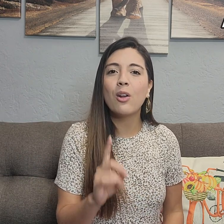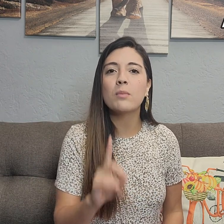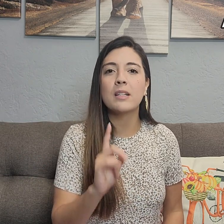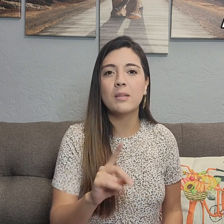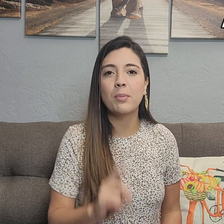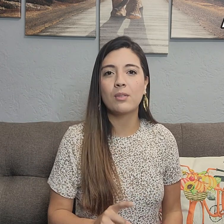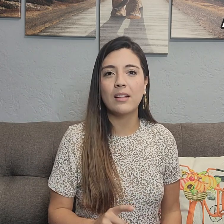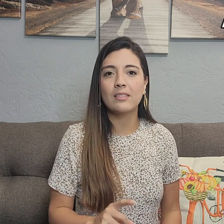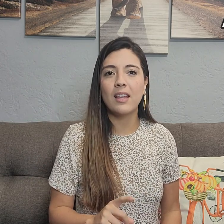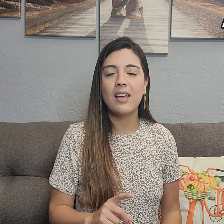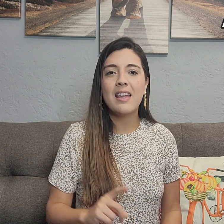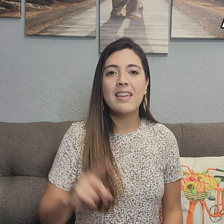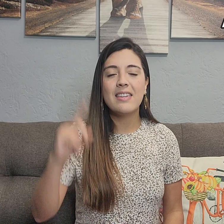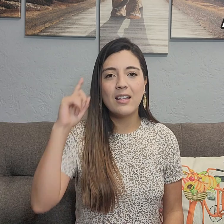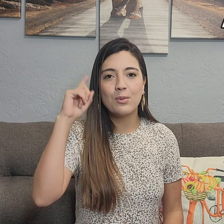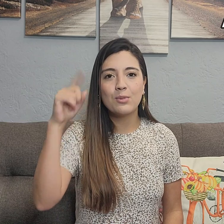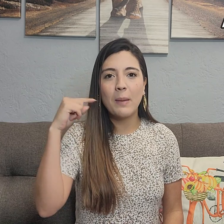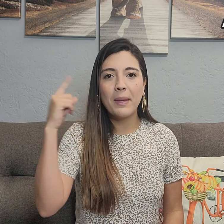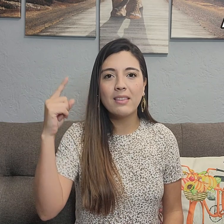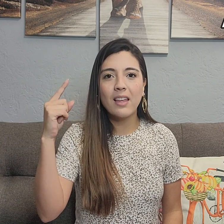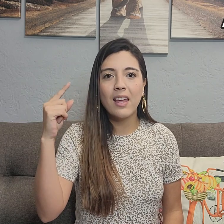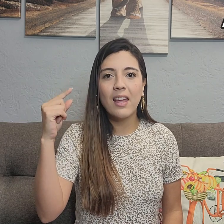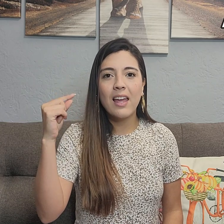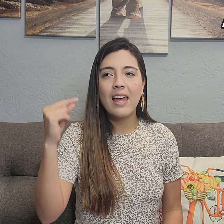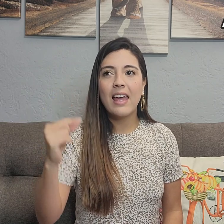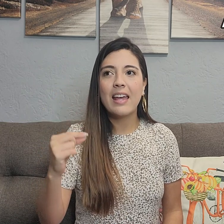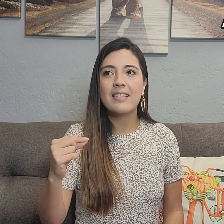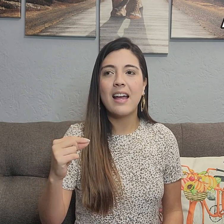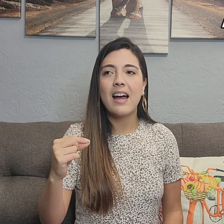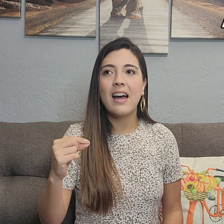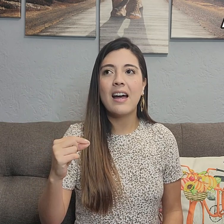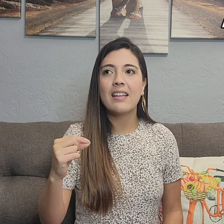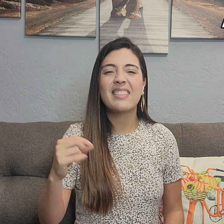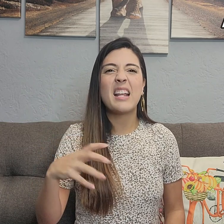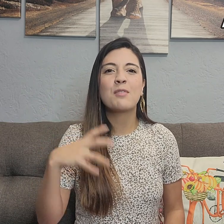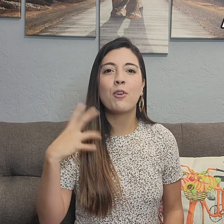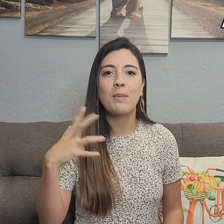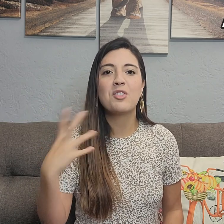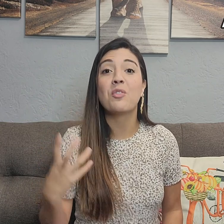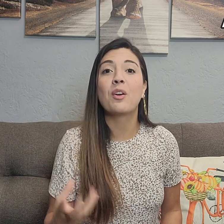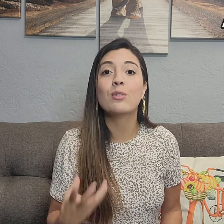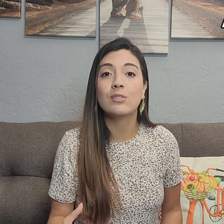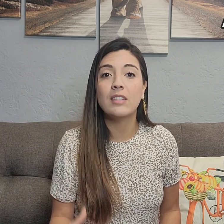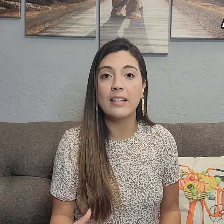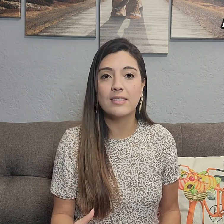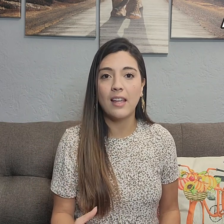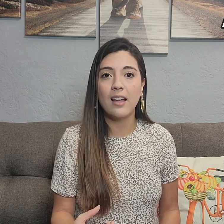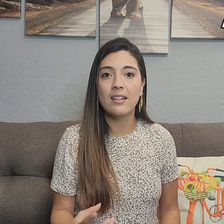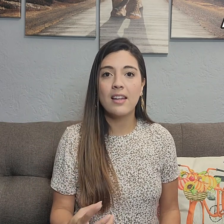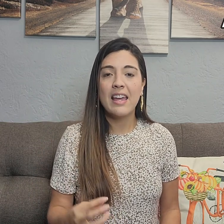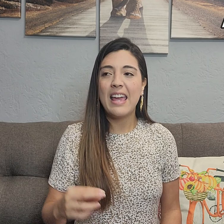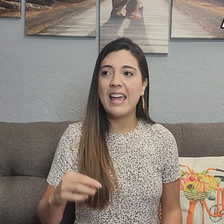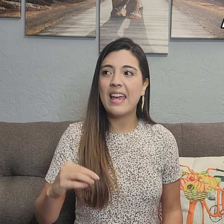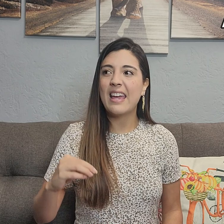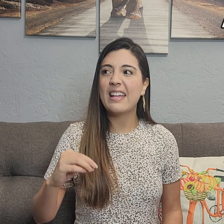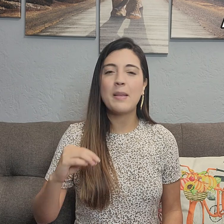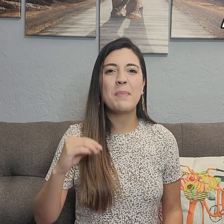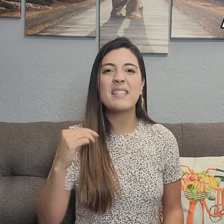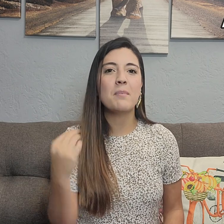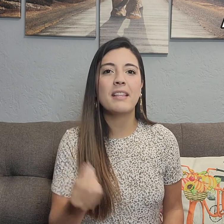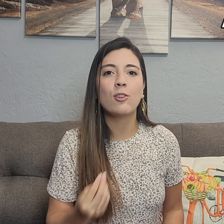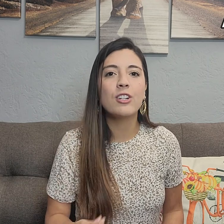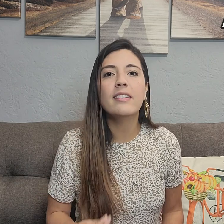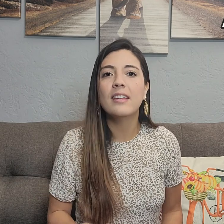han logrado lo más importante, y es justamente esa transformación de conciencia,